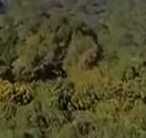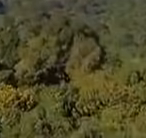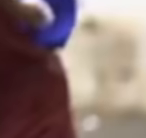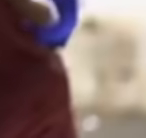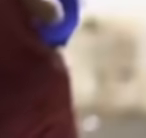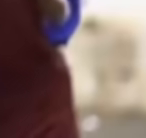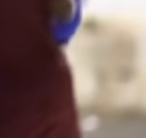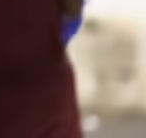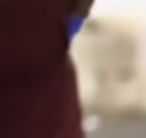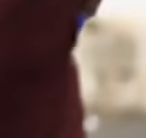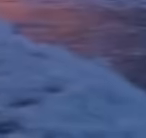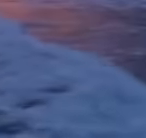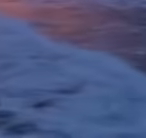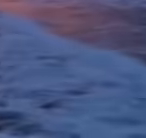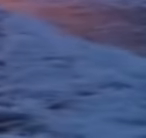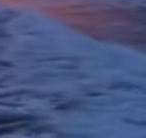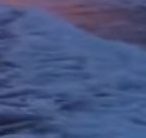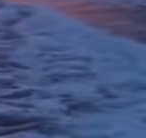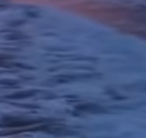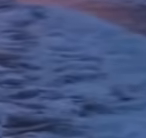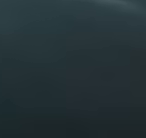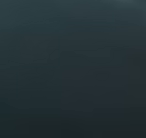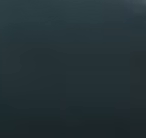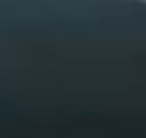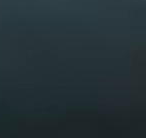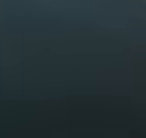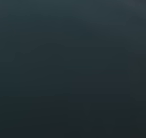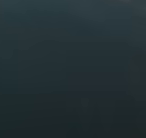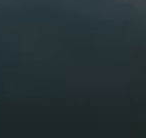Transmitió el gobierno de El Salvador.